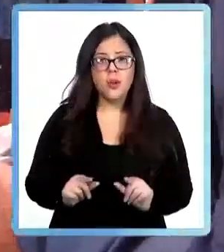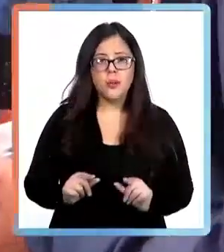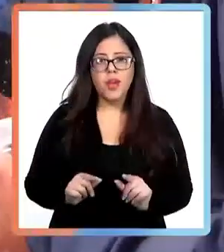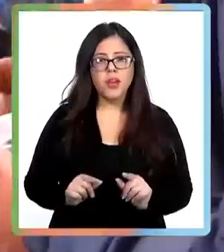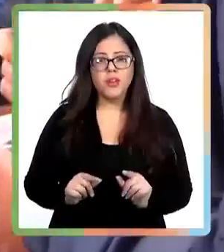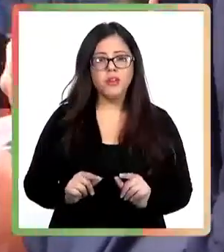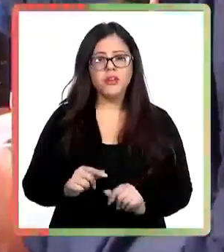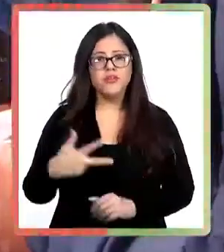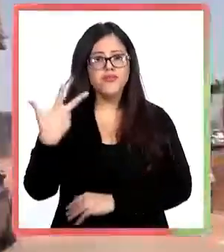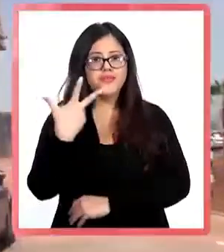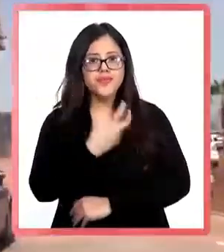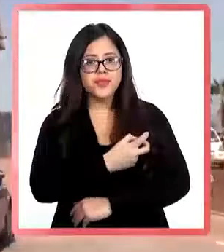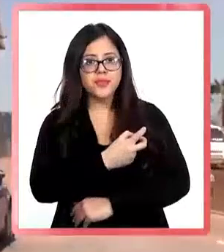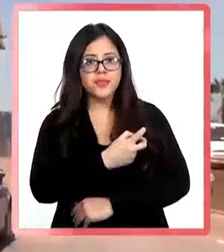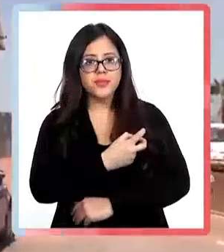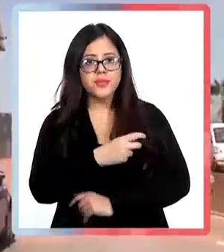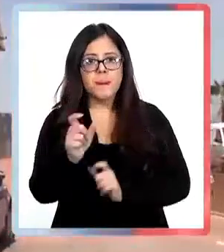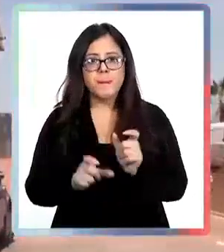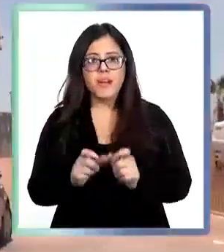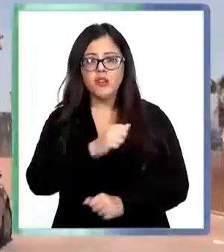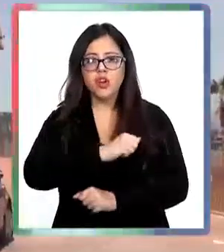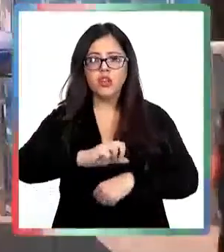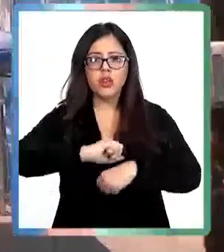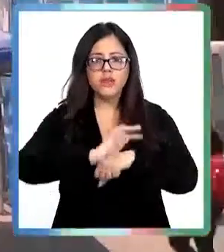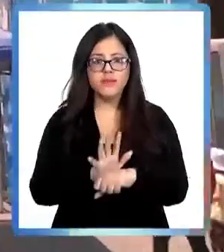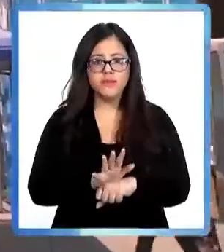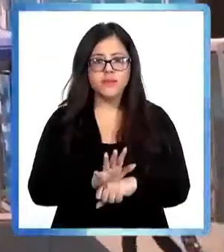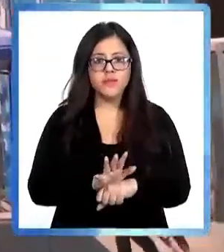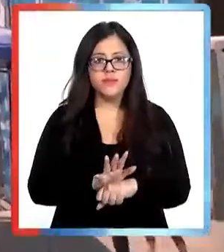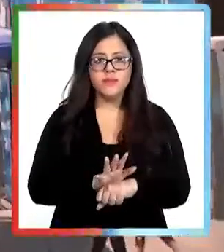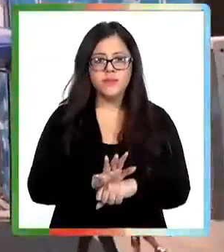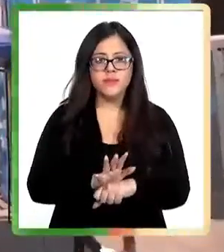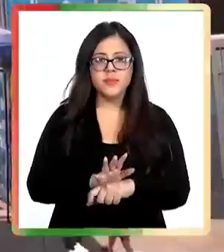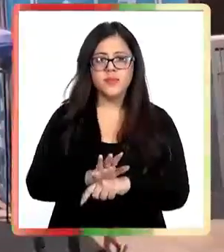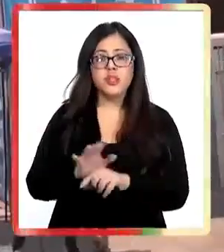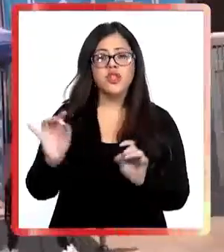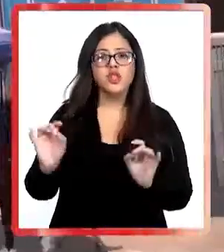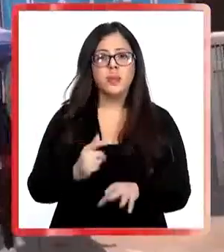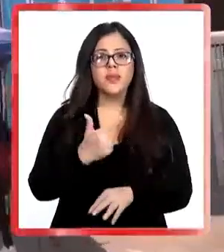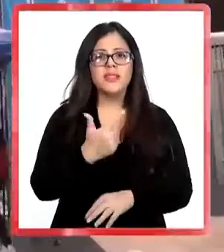menos cobertura en dosis de refuerzo contra el COVID-19, solo